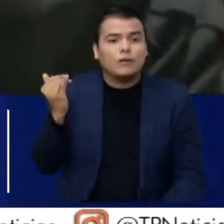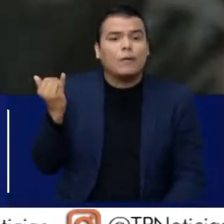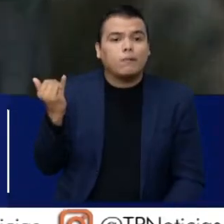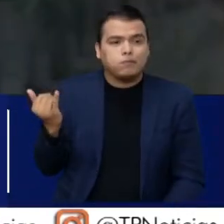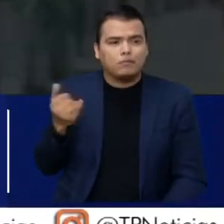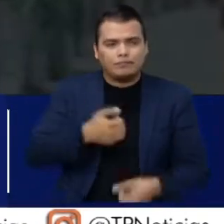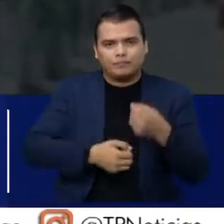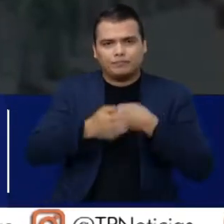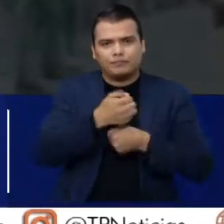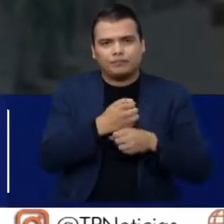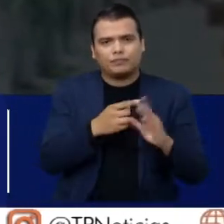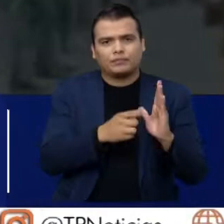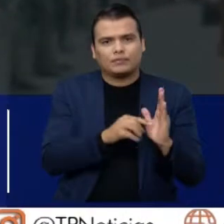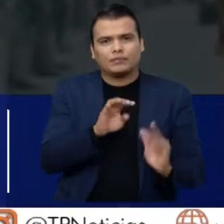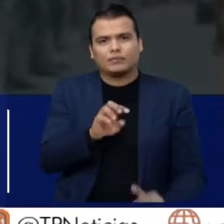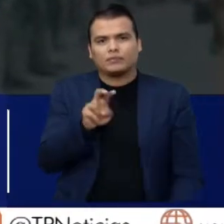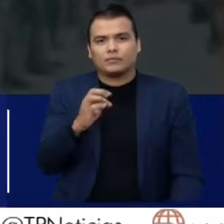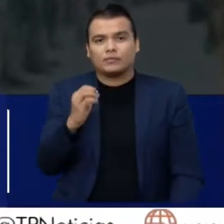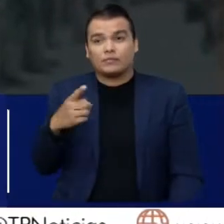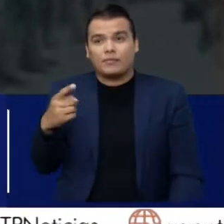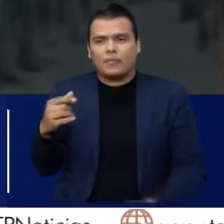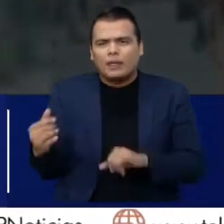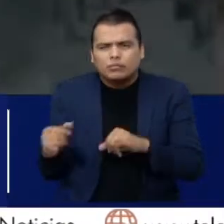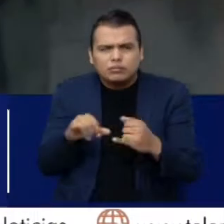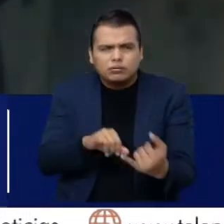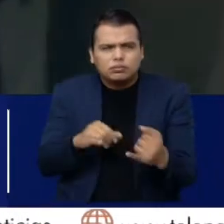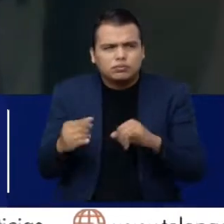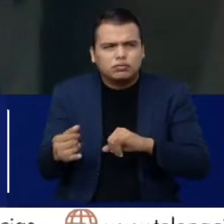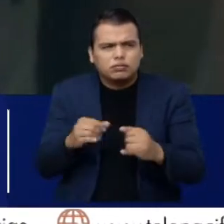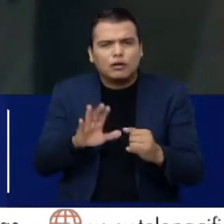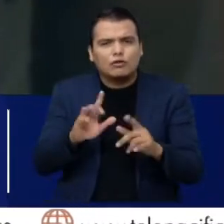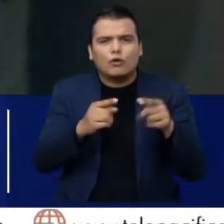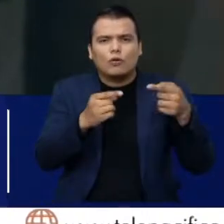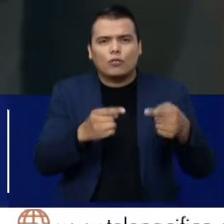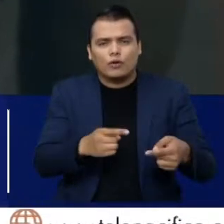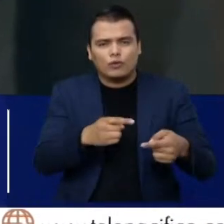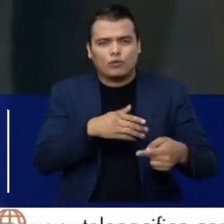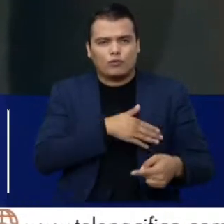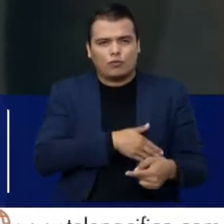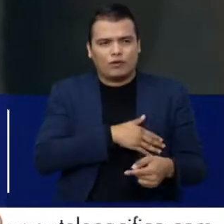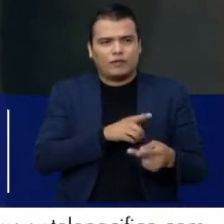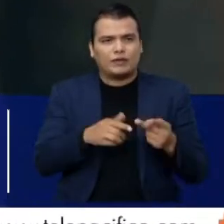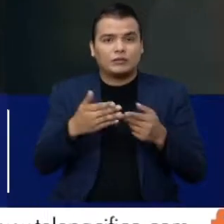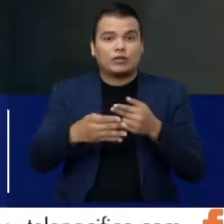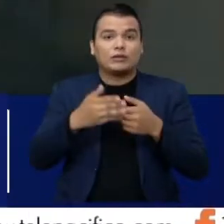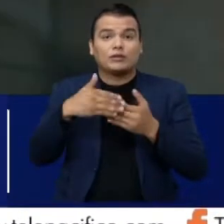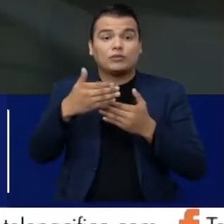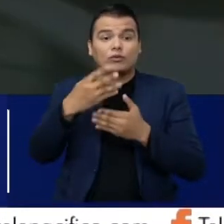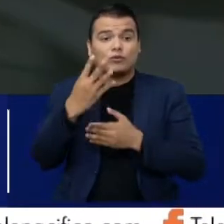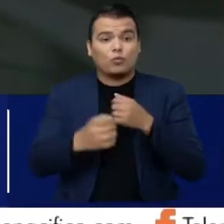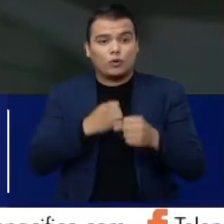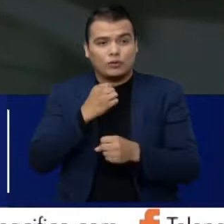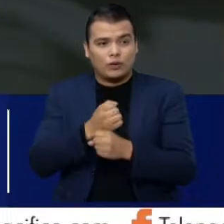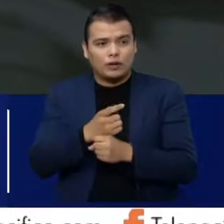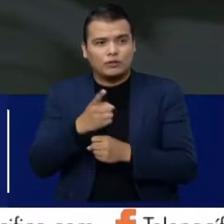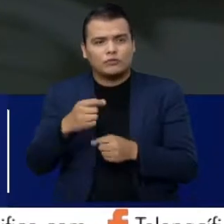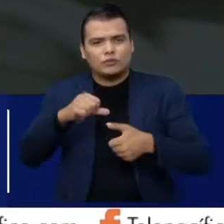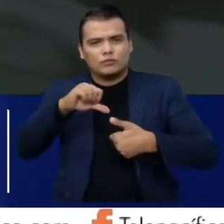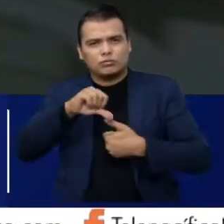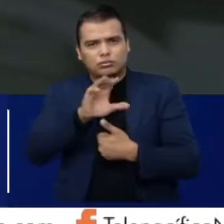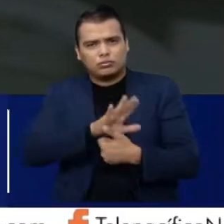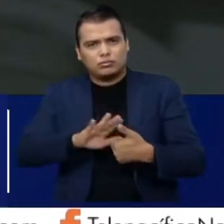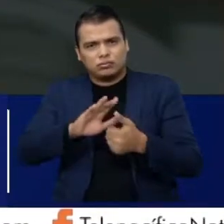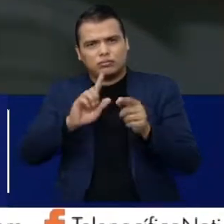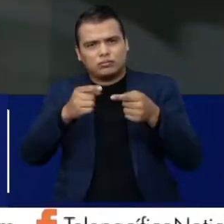En 1970 se consagró campeón de los Juegos Bolivarianos y 4 años más tarde alcanzó el título en los Juegos Centroamericanos